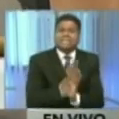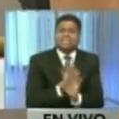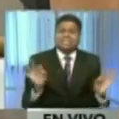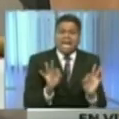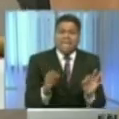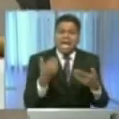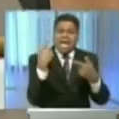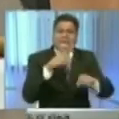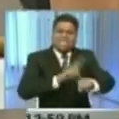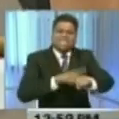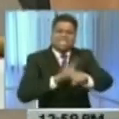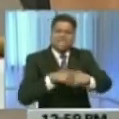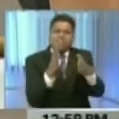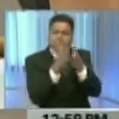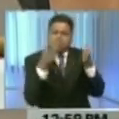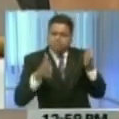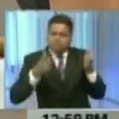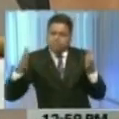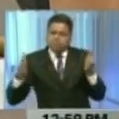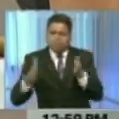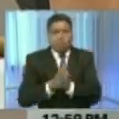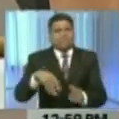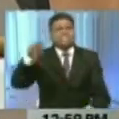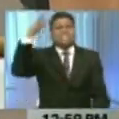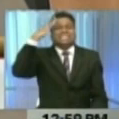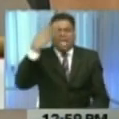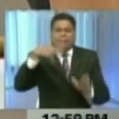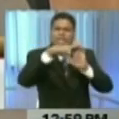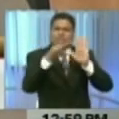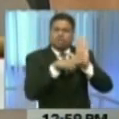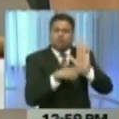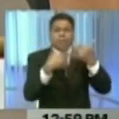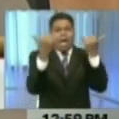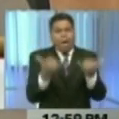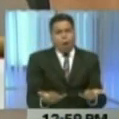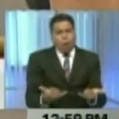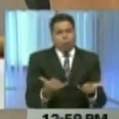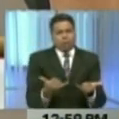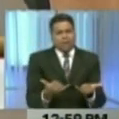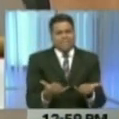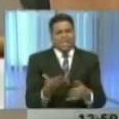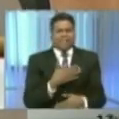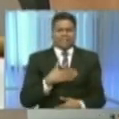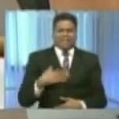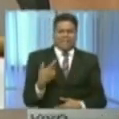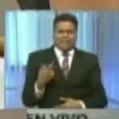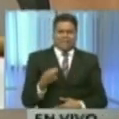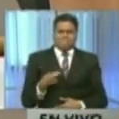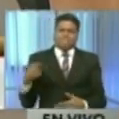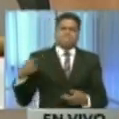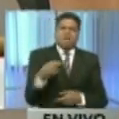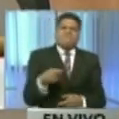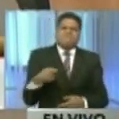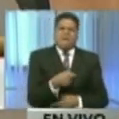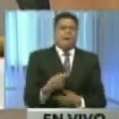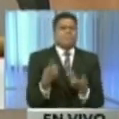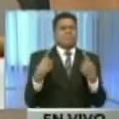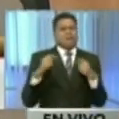bien cuáles son las normas que regulan. Ahora pretenden venir con un chantaje y pretenden